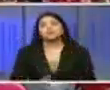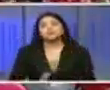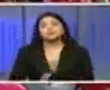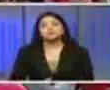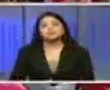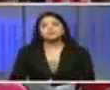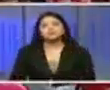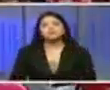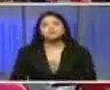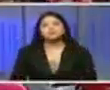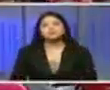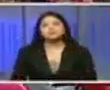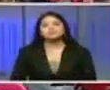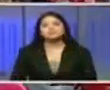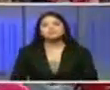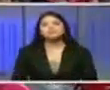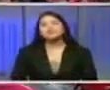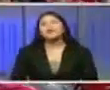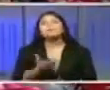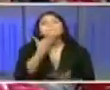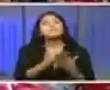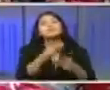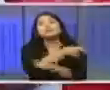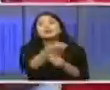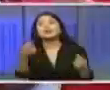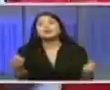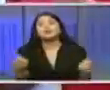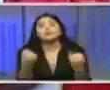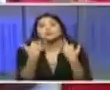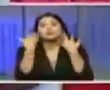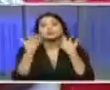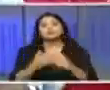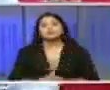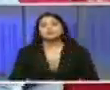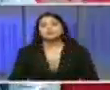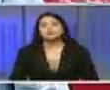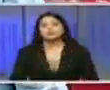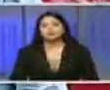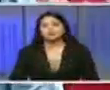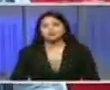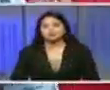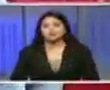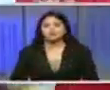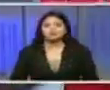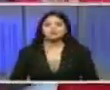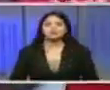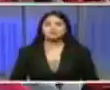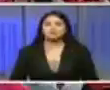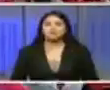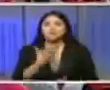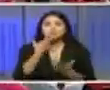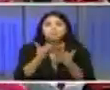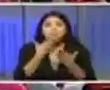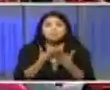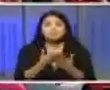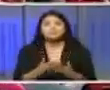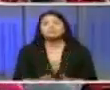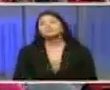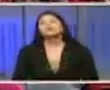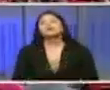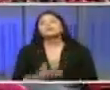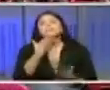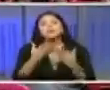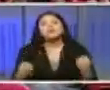Jesucristo. Pido las bendiciones de nuestro Dios Creador. Pido las bendiciones del